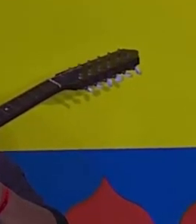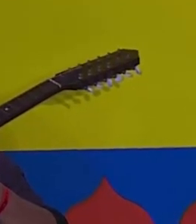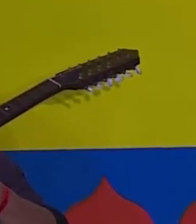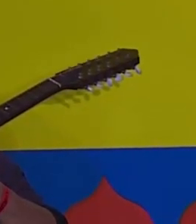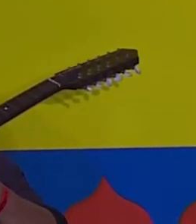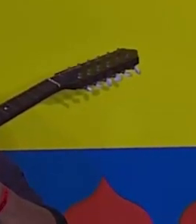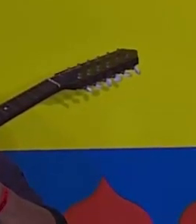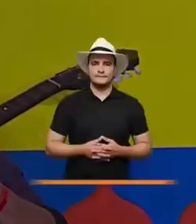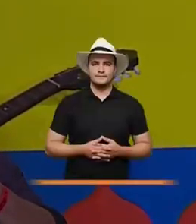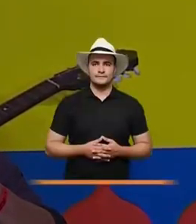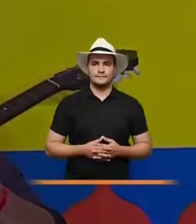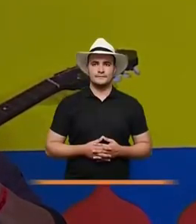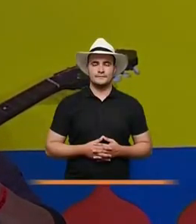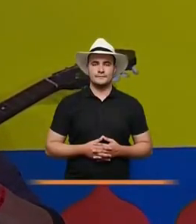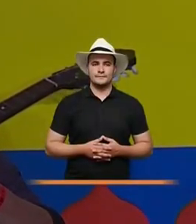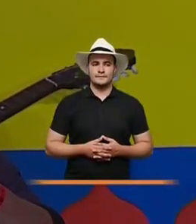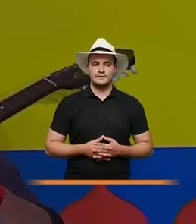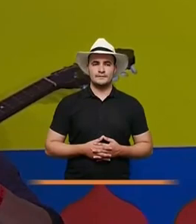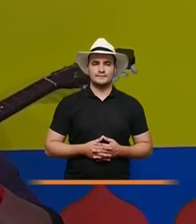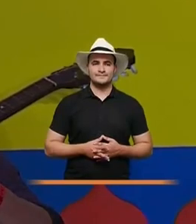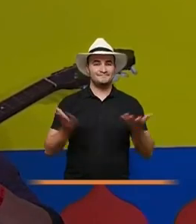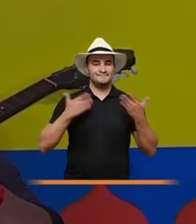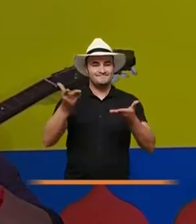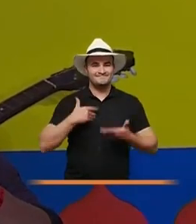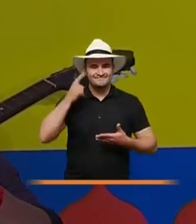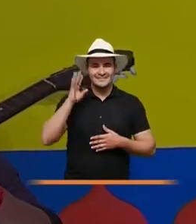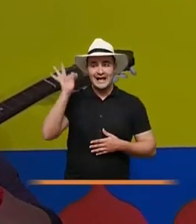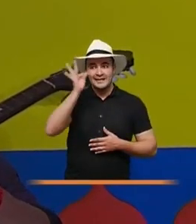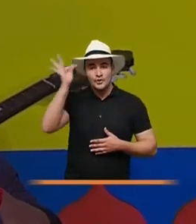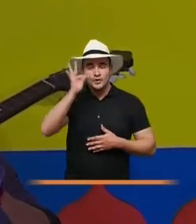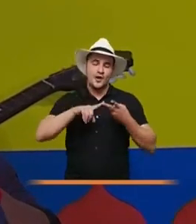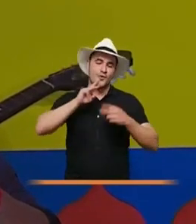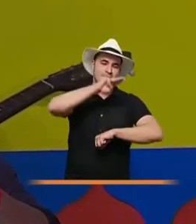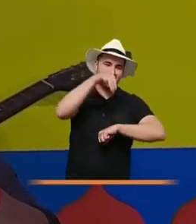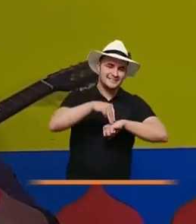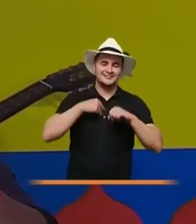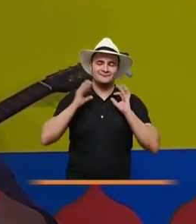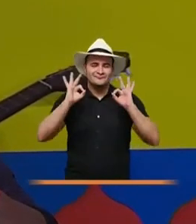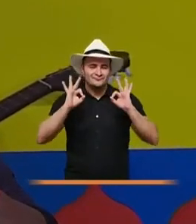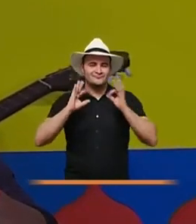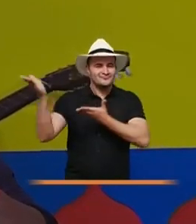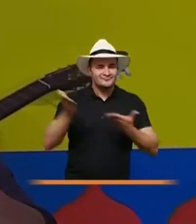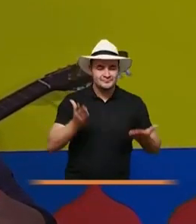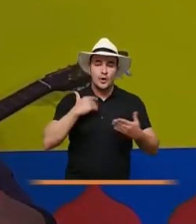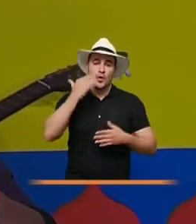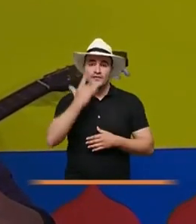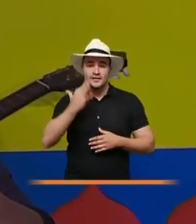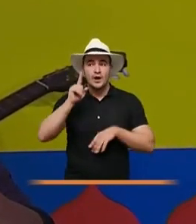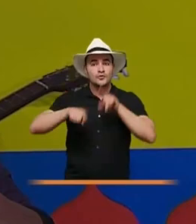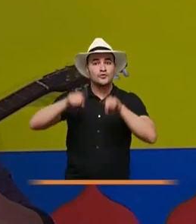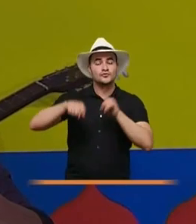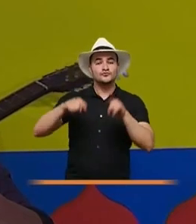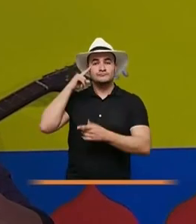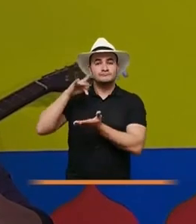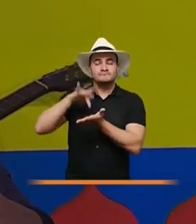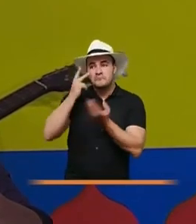pero también a quienes se conectan a través del canal de los antioqueños teleantioquia 2 y a quienes nos siguen a través de la página de facebook de festival tro